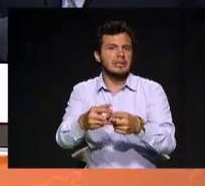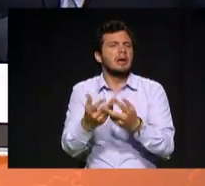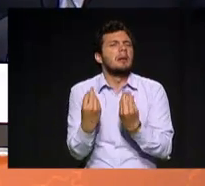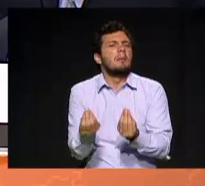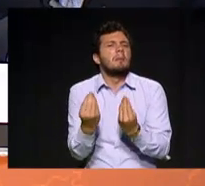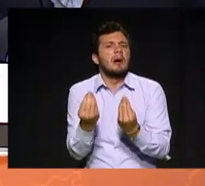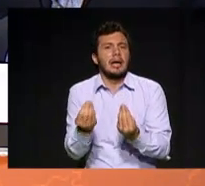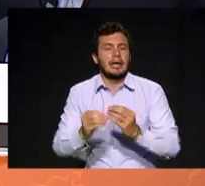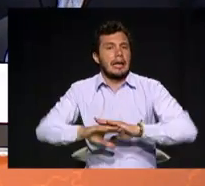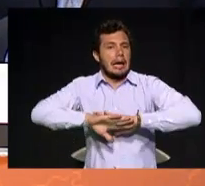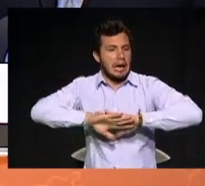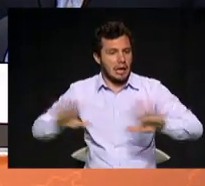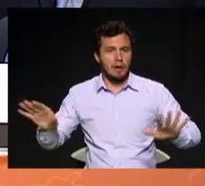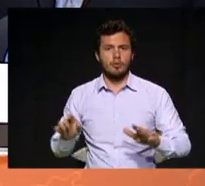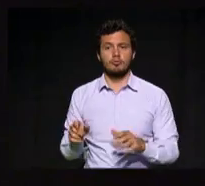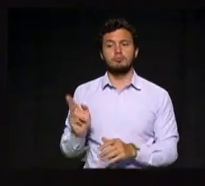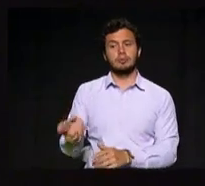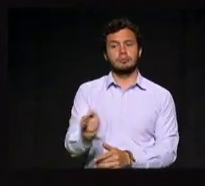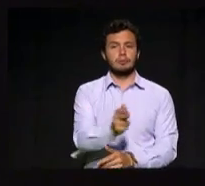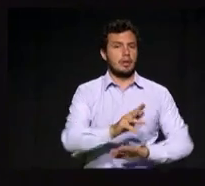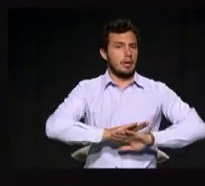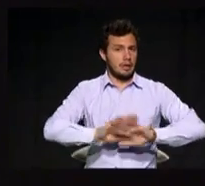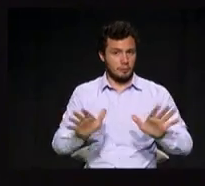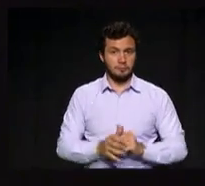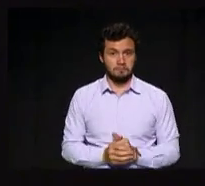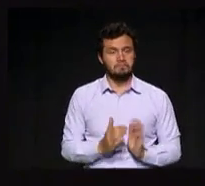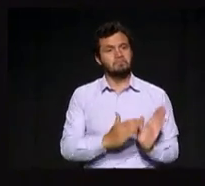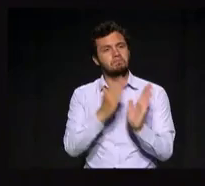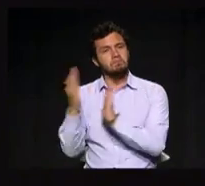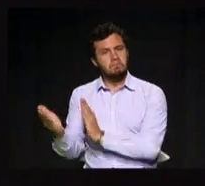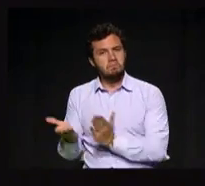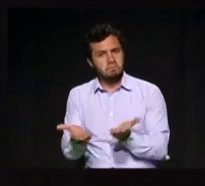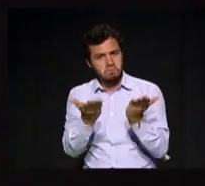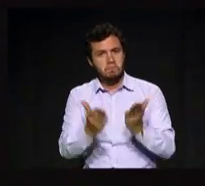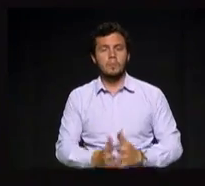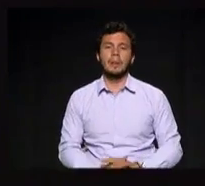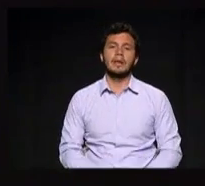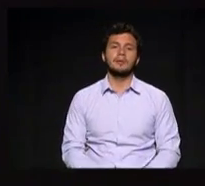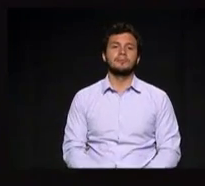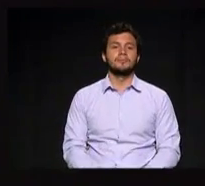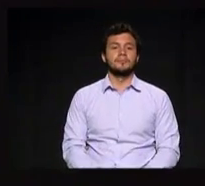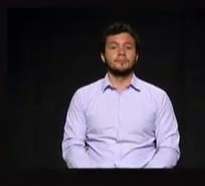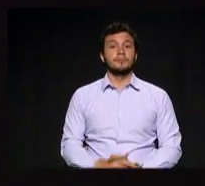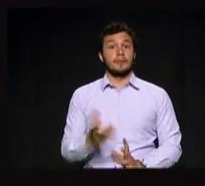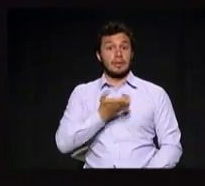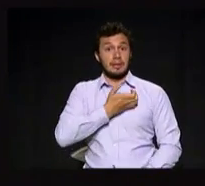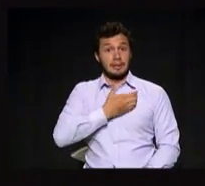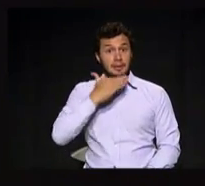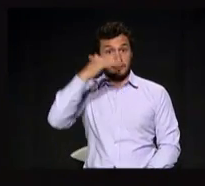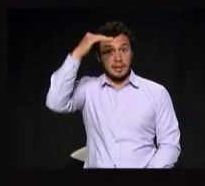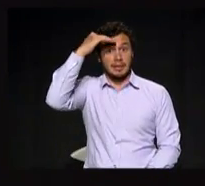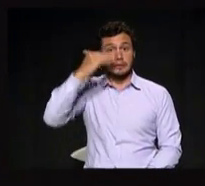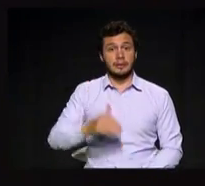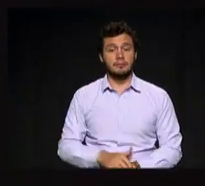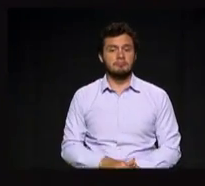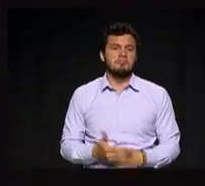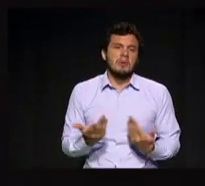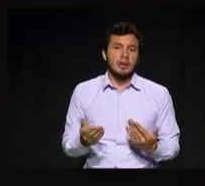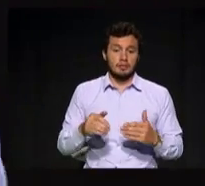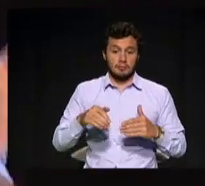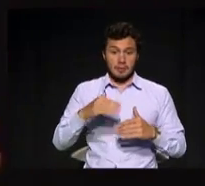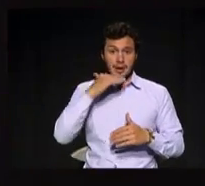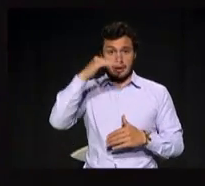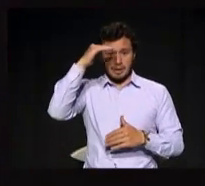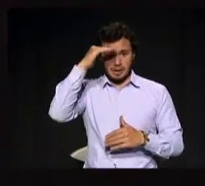candidato alfredo ramos el alcalde bien tiene que ser un gran líder regional no quedarse únicamente como el alcalde de nuestra ciudad sino